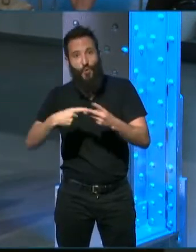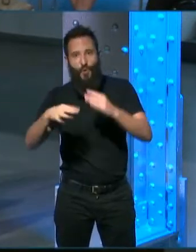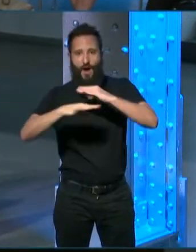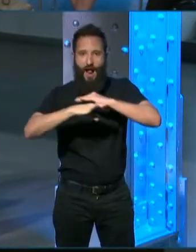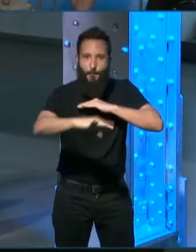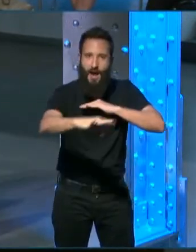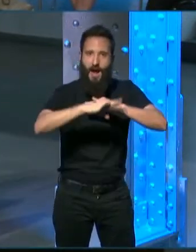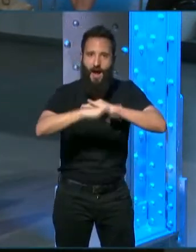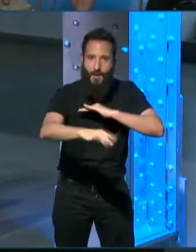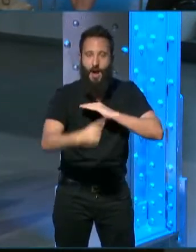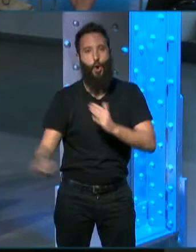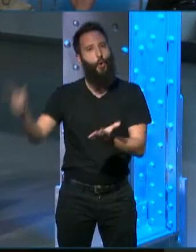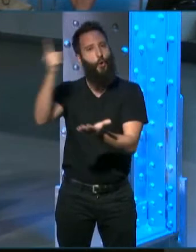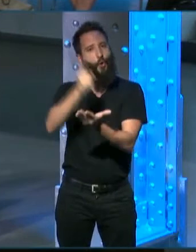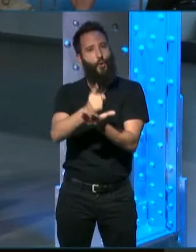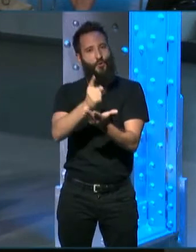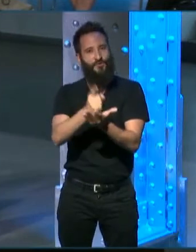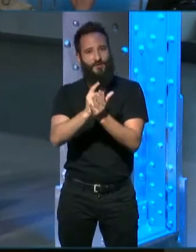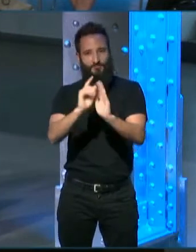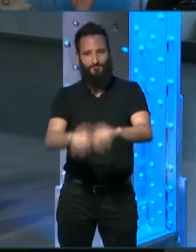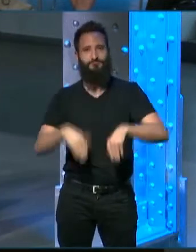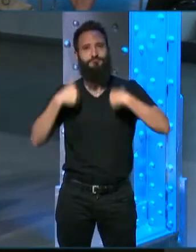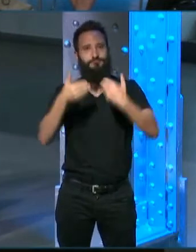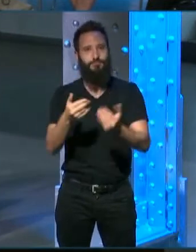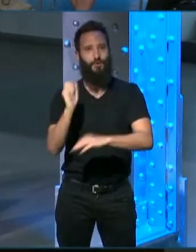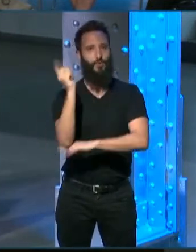vez como al vientre materno, ¿no? Que en el fondo